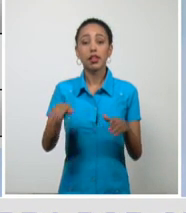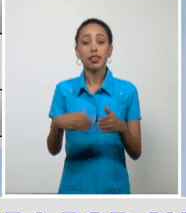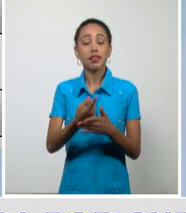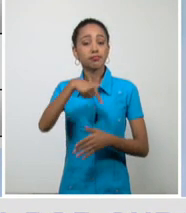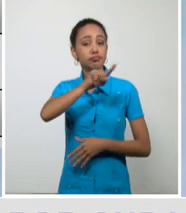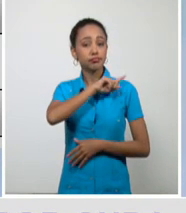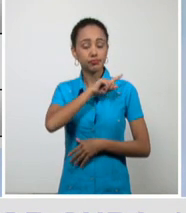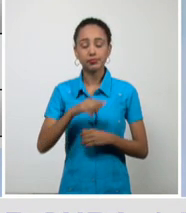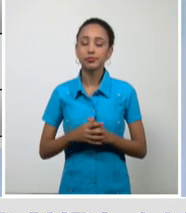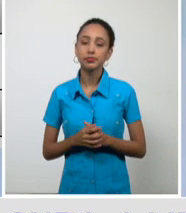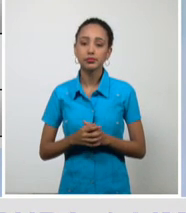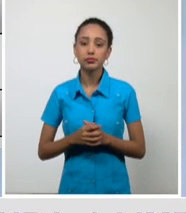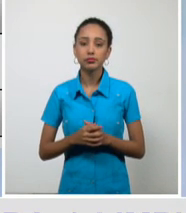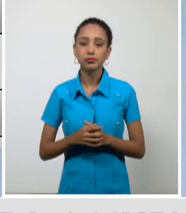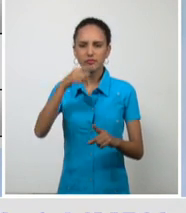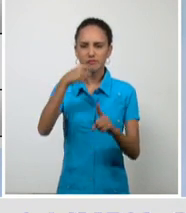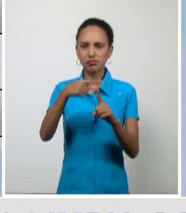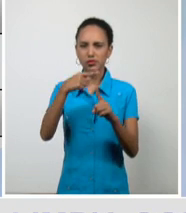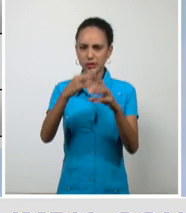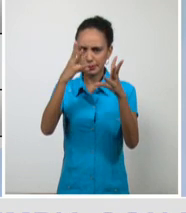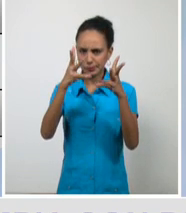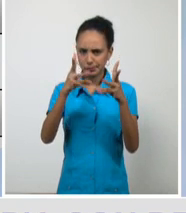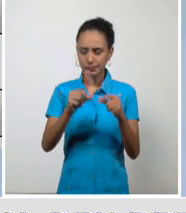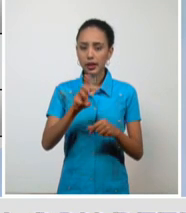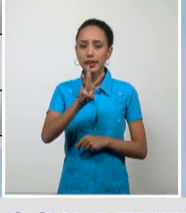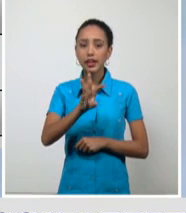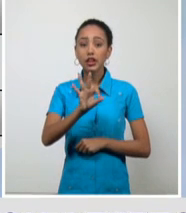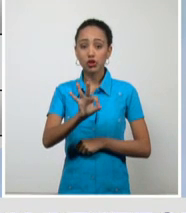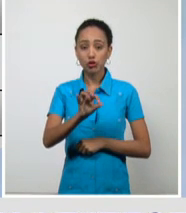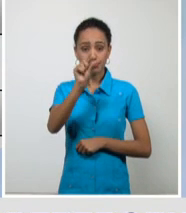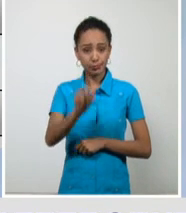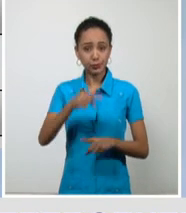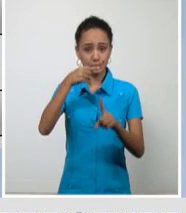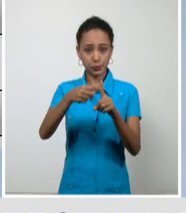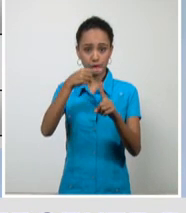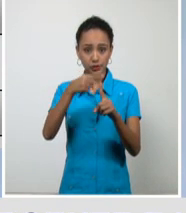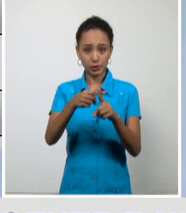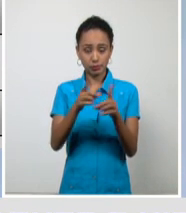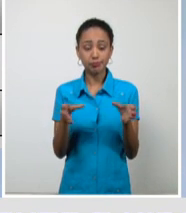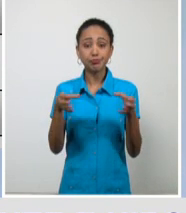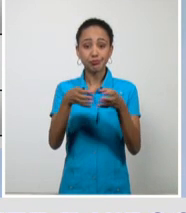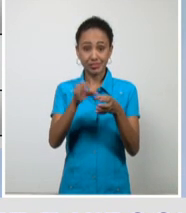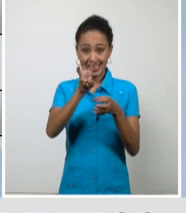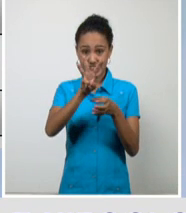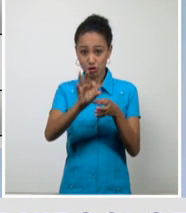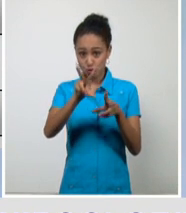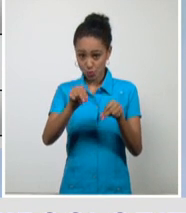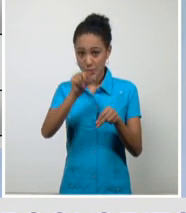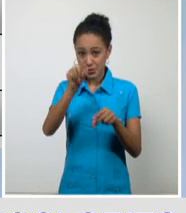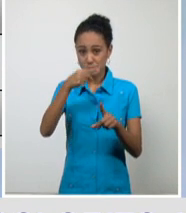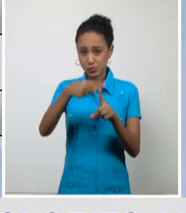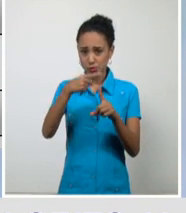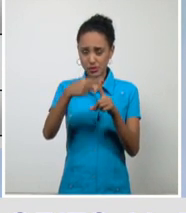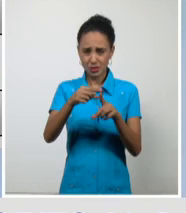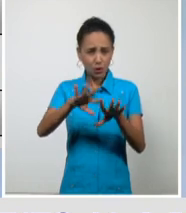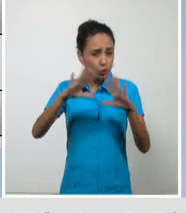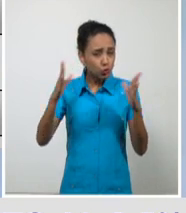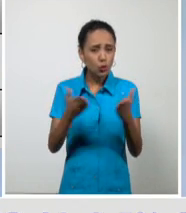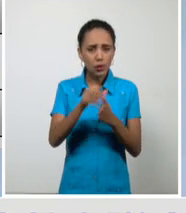ayer. Resultaron positivas 38 y los 38 nuevos casos confirmados fueron todos